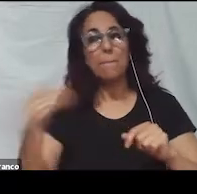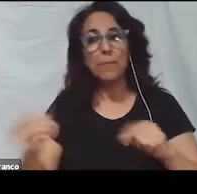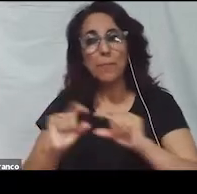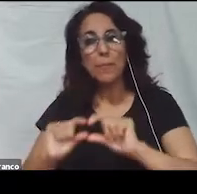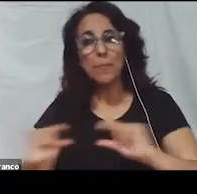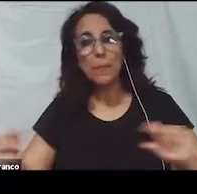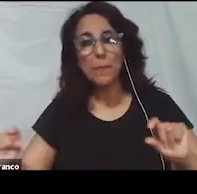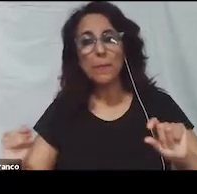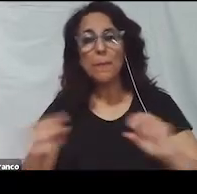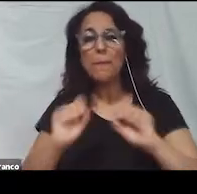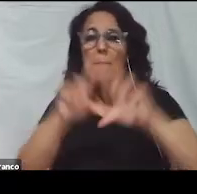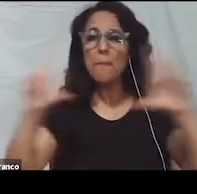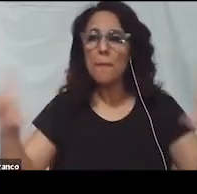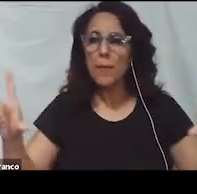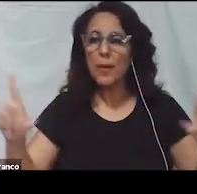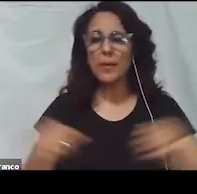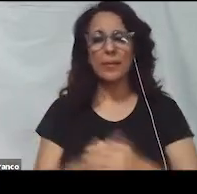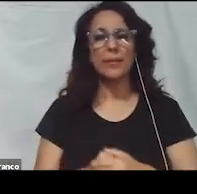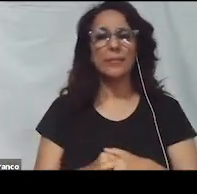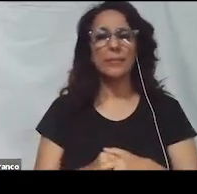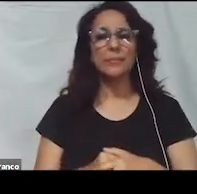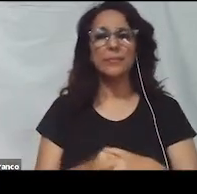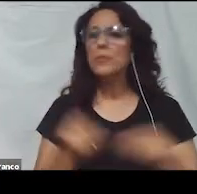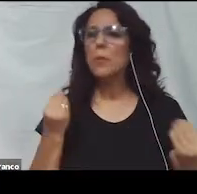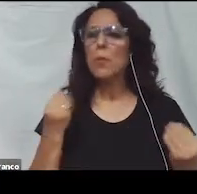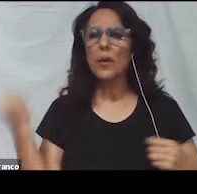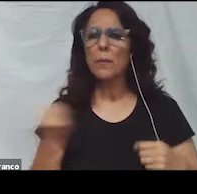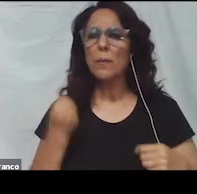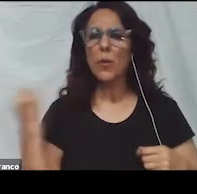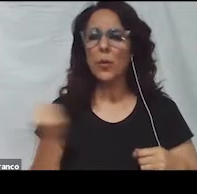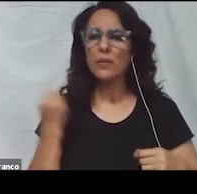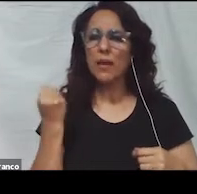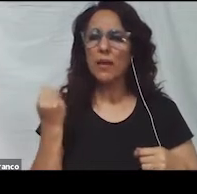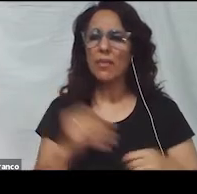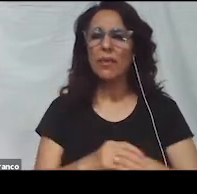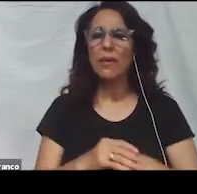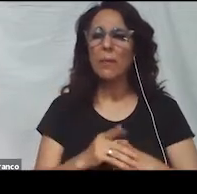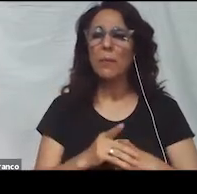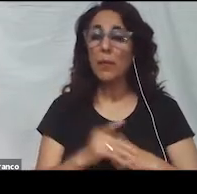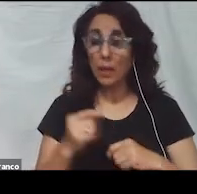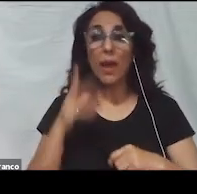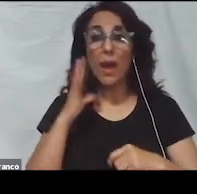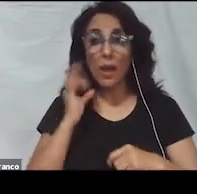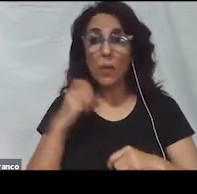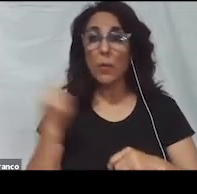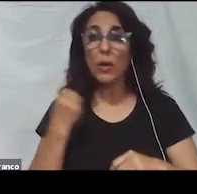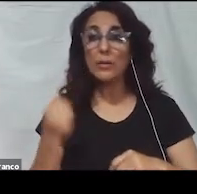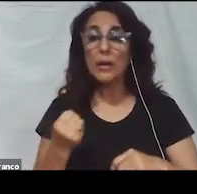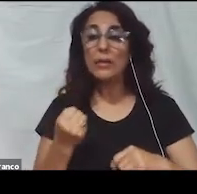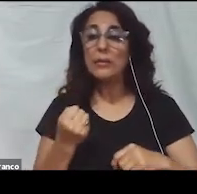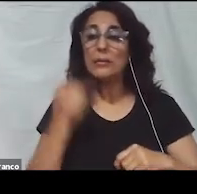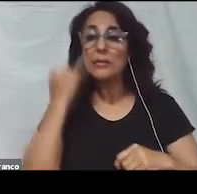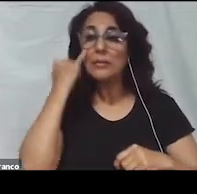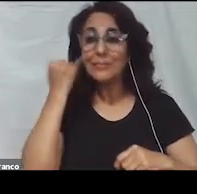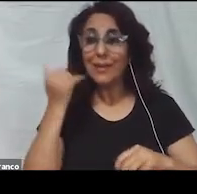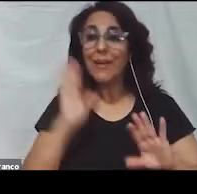página. ¿Y por qué nos importan estas etiquetas? Bueno, porque va a ser lo que veníamos haciendo hincapié, ¿sí? Que es dar